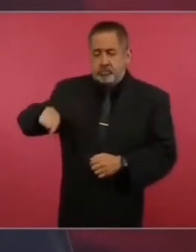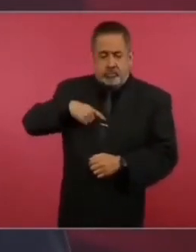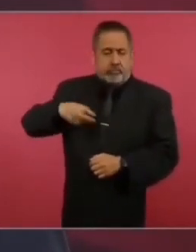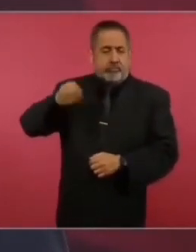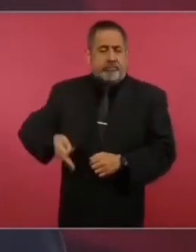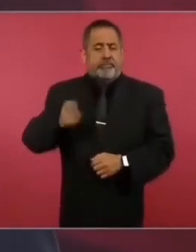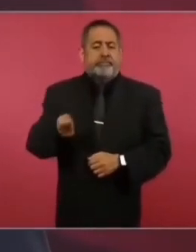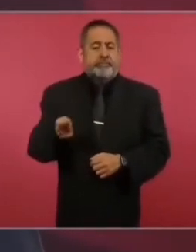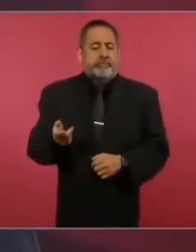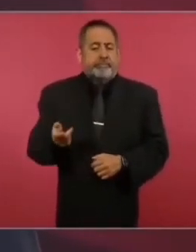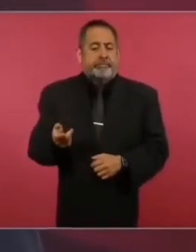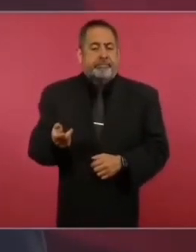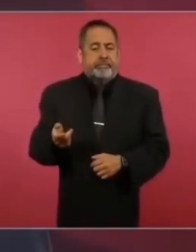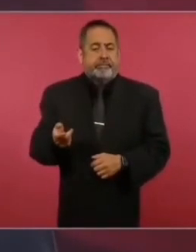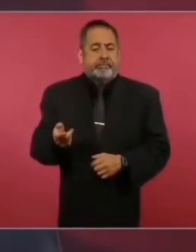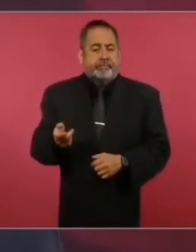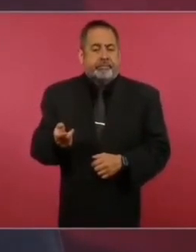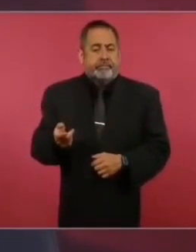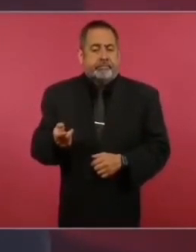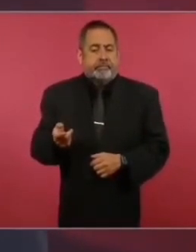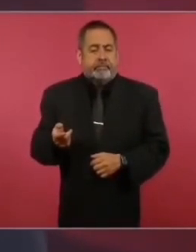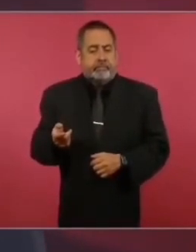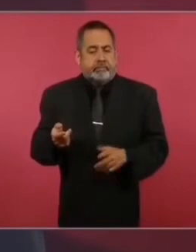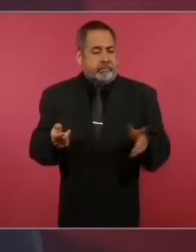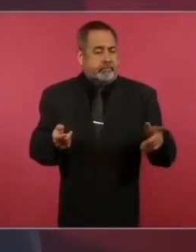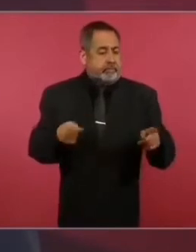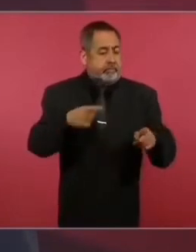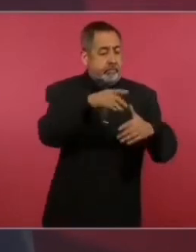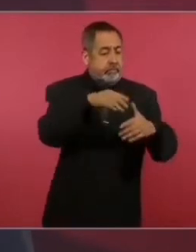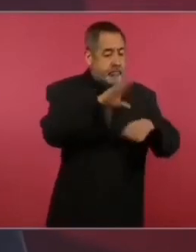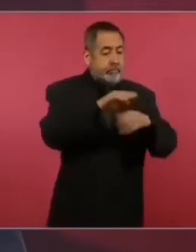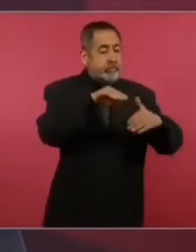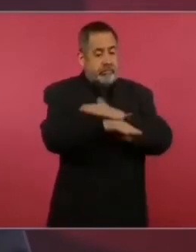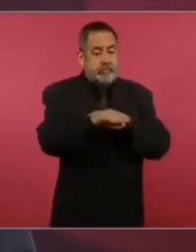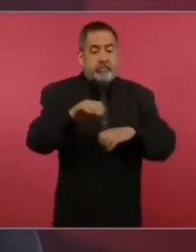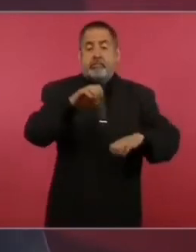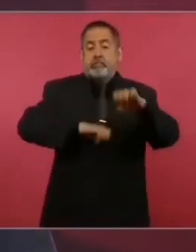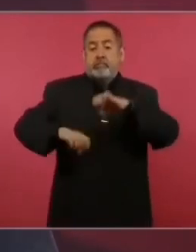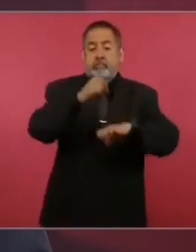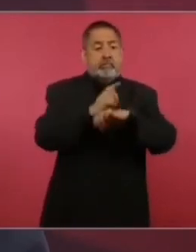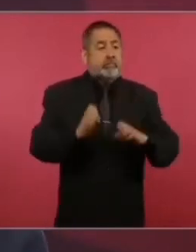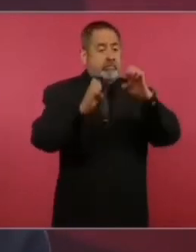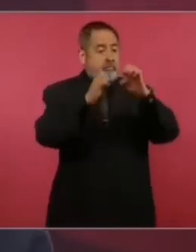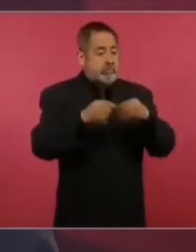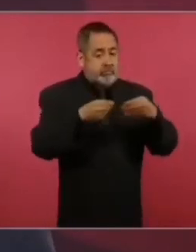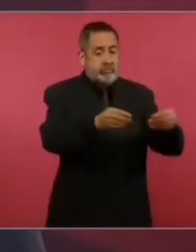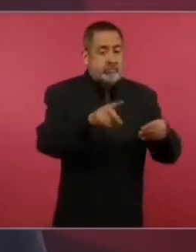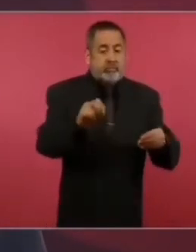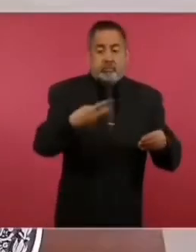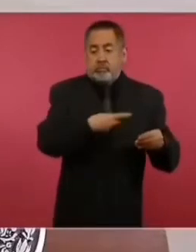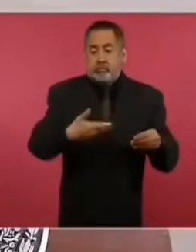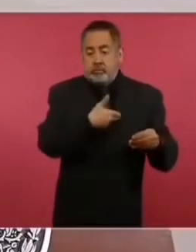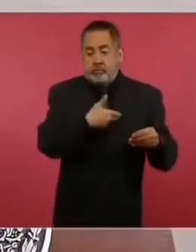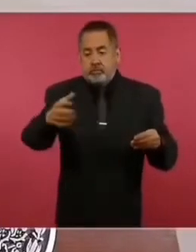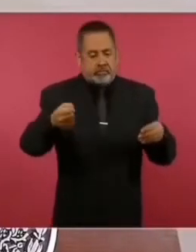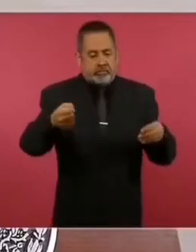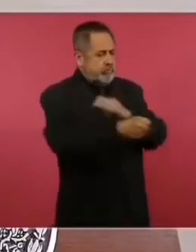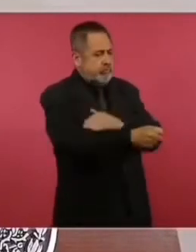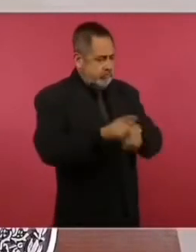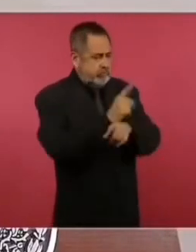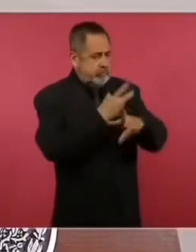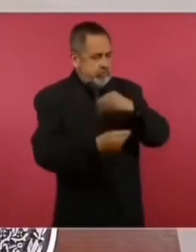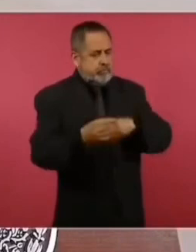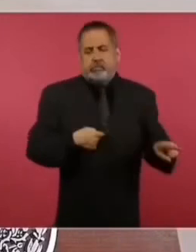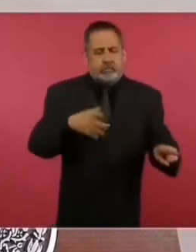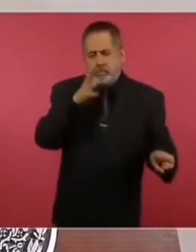aceptáramos que entraran a la embajada o que nosotros les entregáramos al vicepresidente. Eso no lo podemos hacer. Es